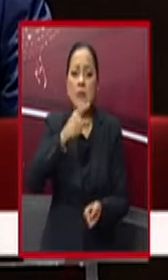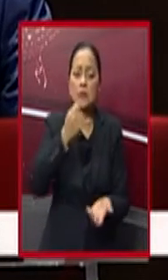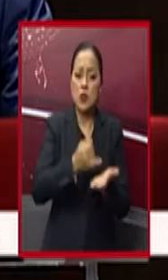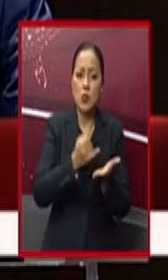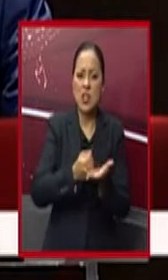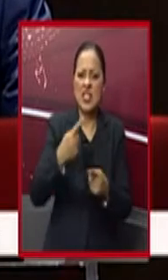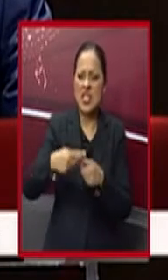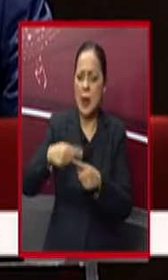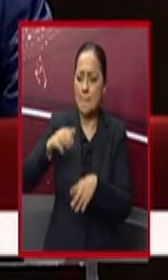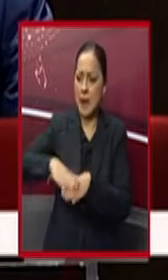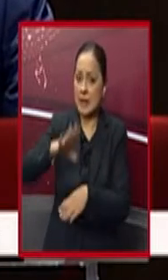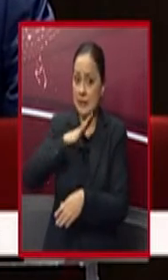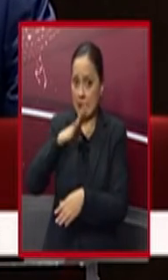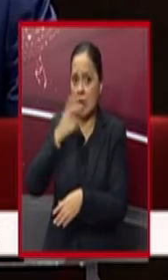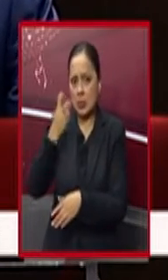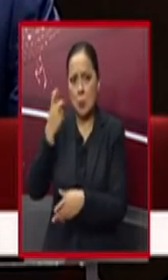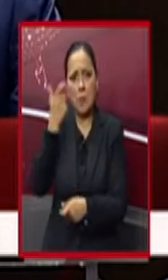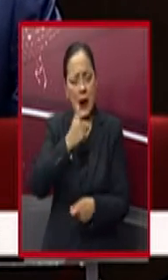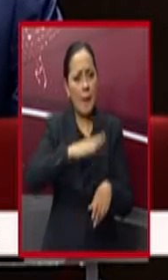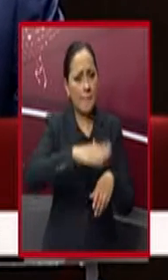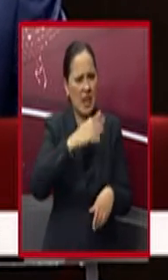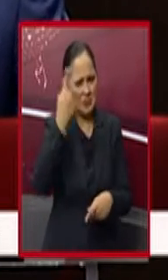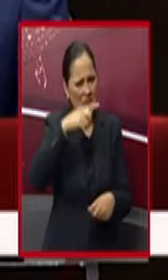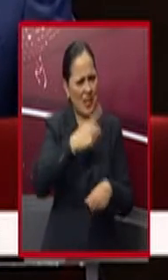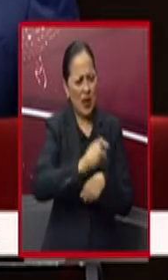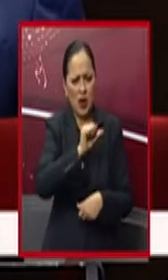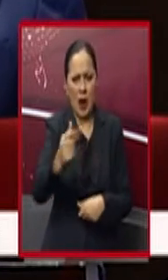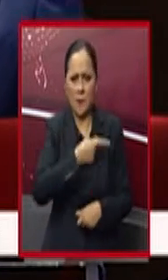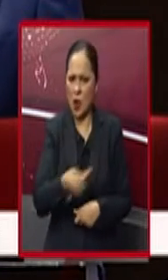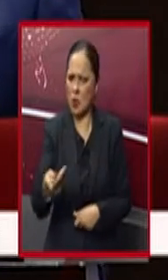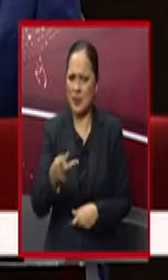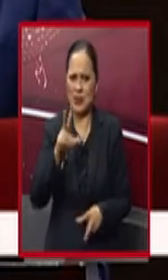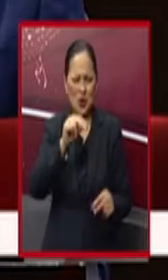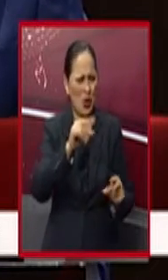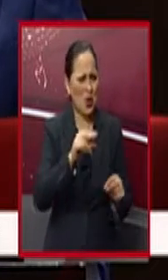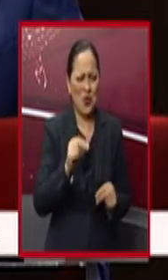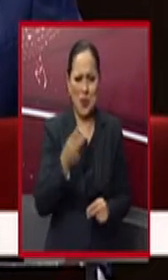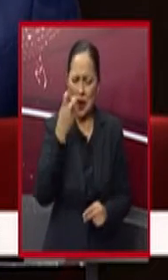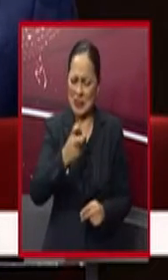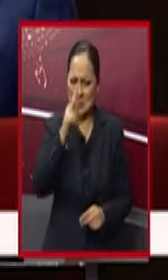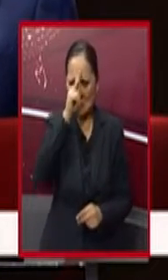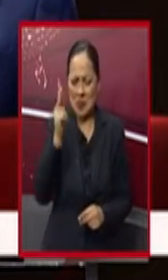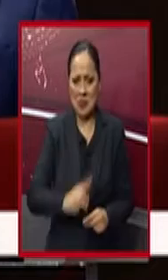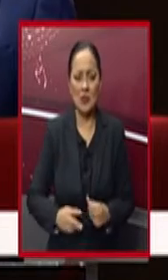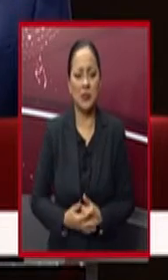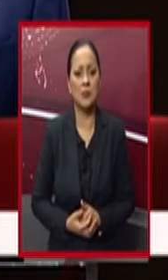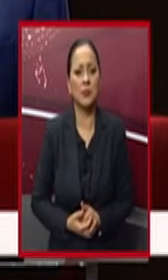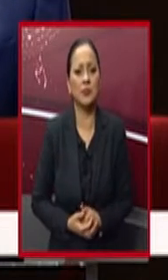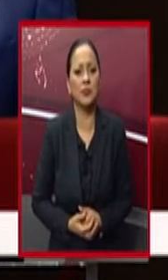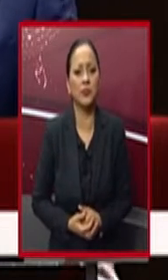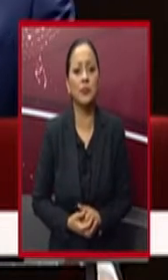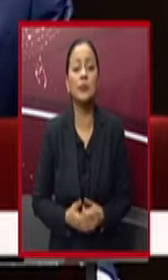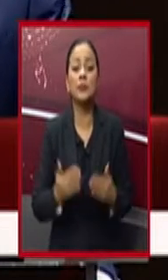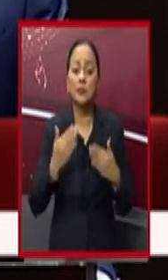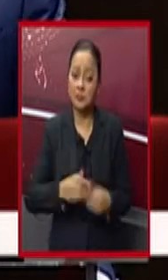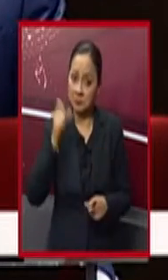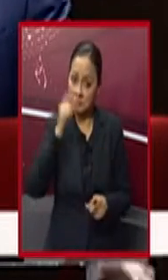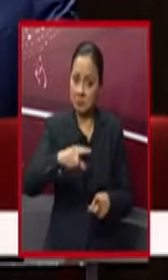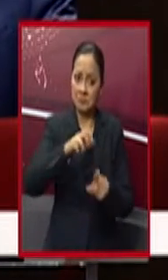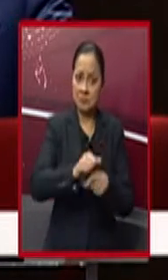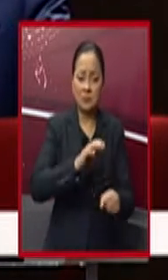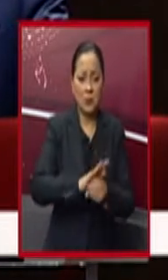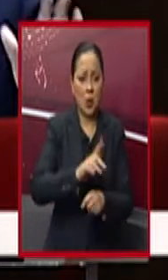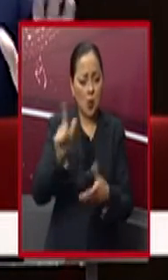tienen y no para afectar a los más pobres, tal como lo pretendían otros con el IVA a alimentos. Logró también una